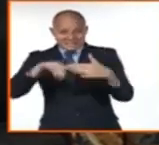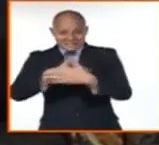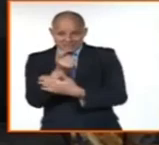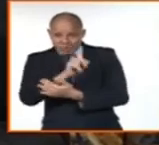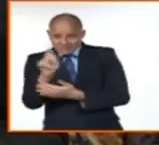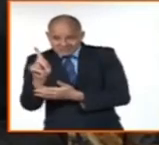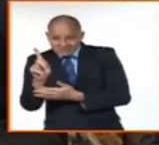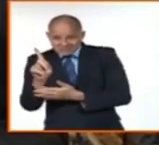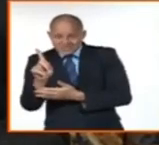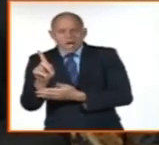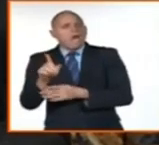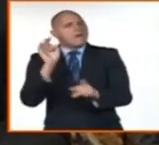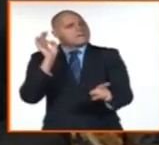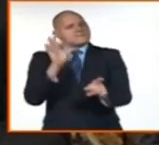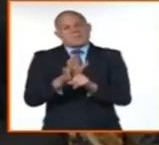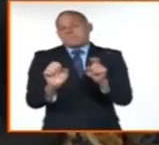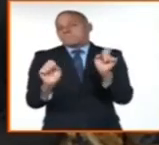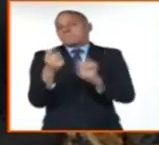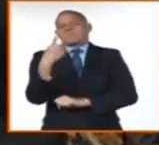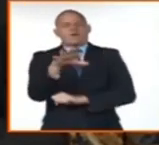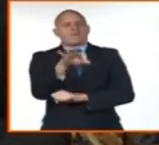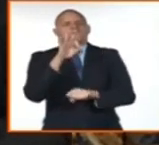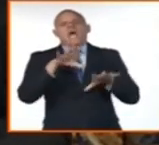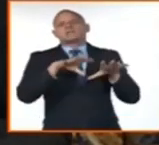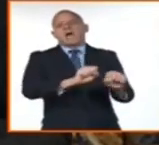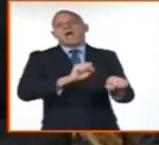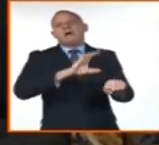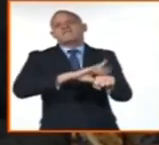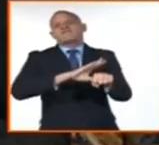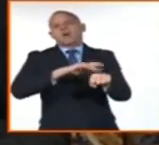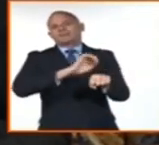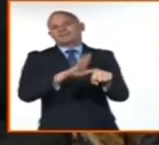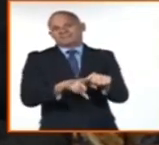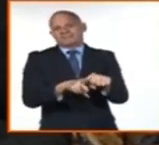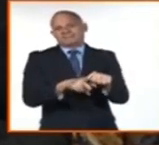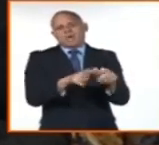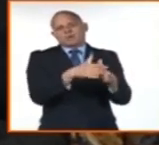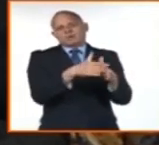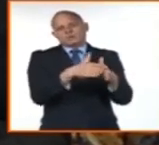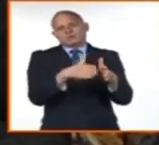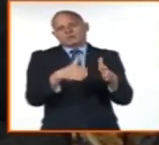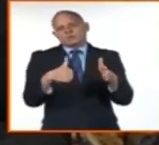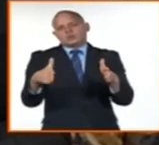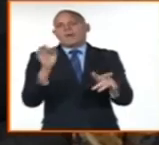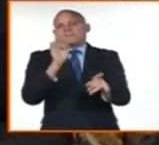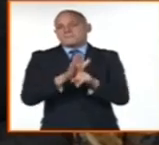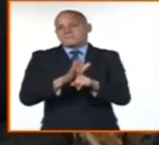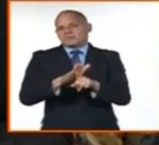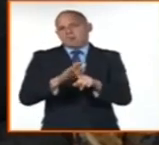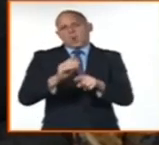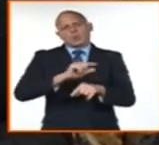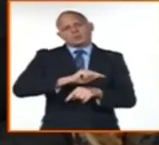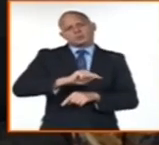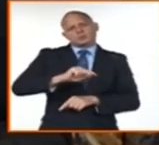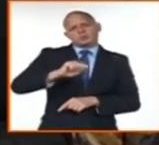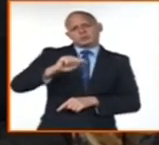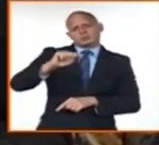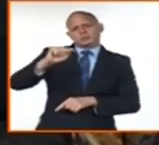el 11 de marzo del 2020. Ahí empezamos a enfrentar la pandemia, tuvimos un primer pico, incluso con una letalidad